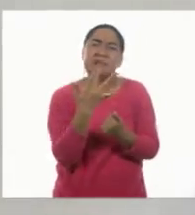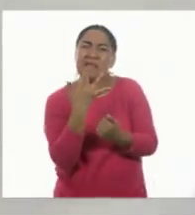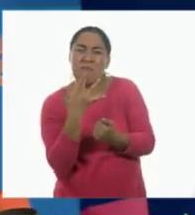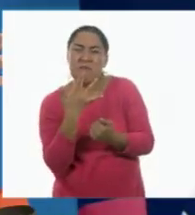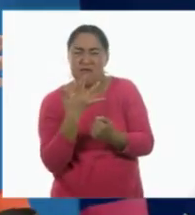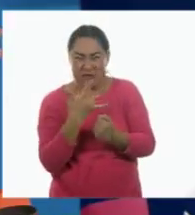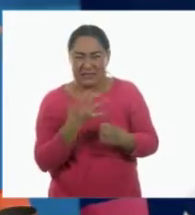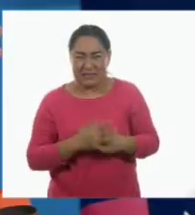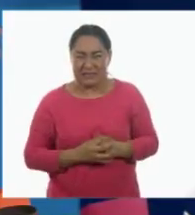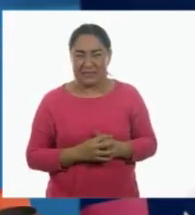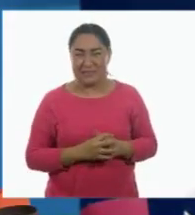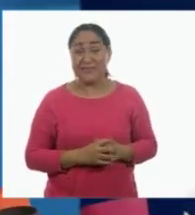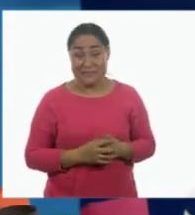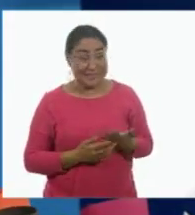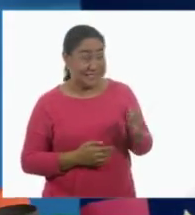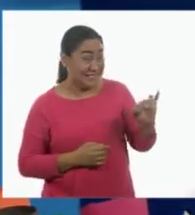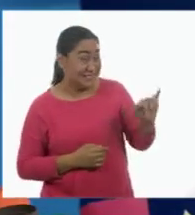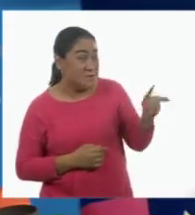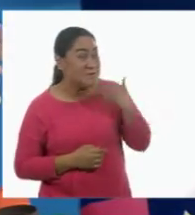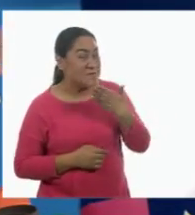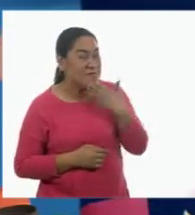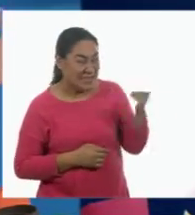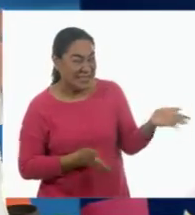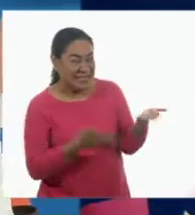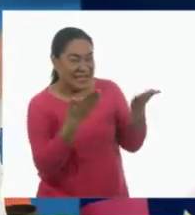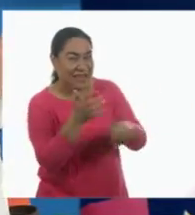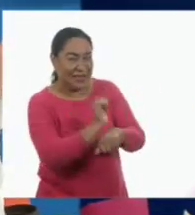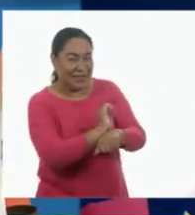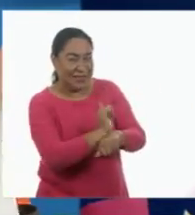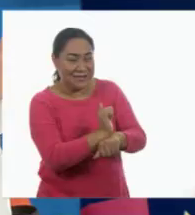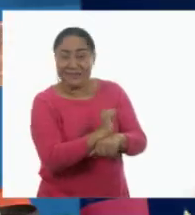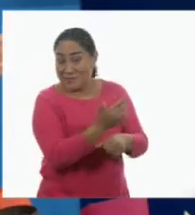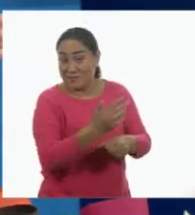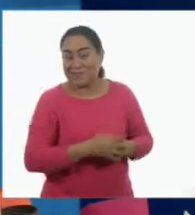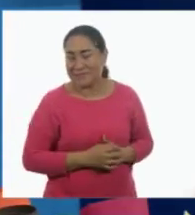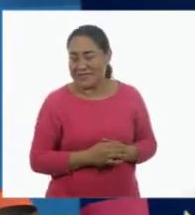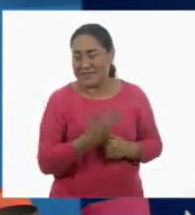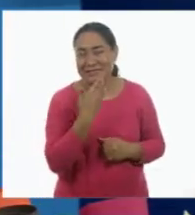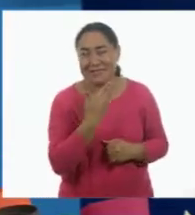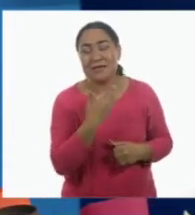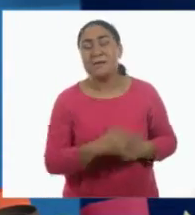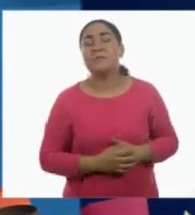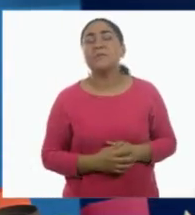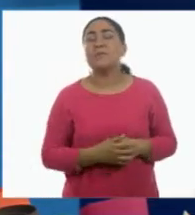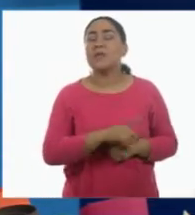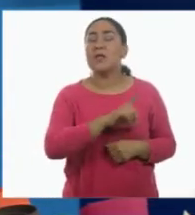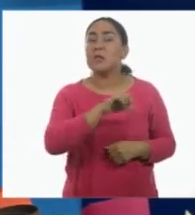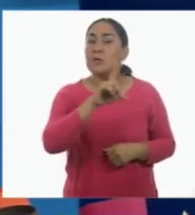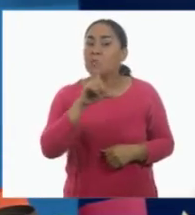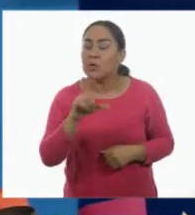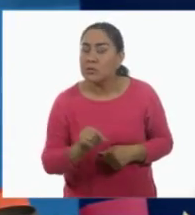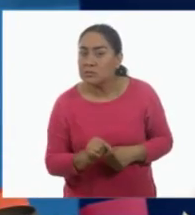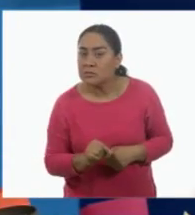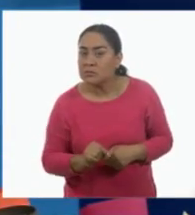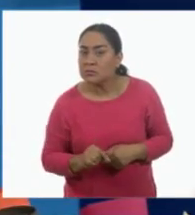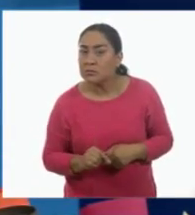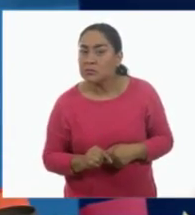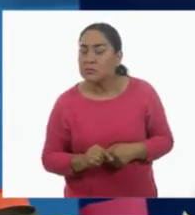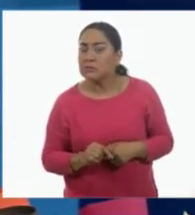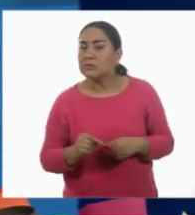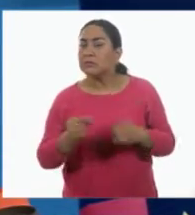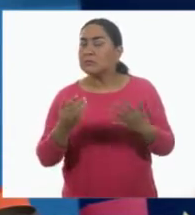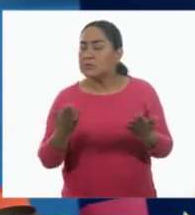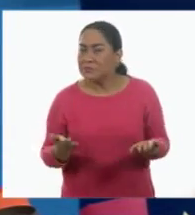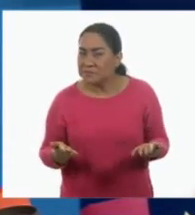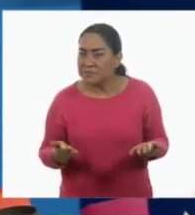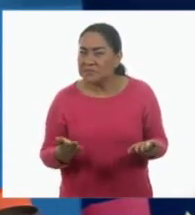Sí, muy bien, María. Ajá, muy bien. Y entonces,